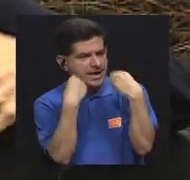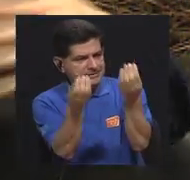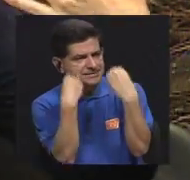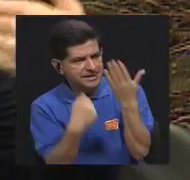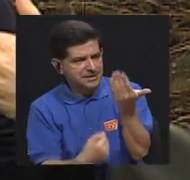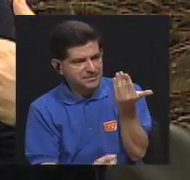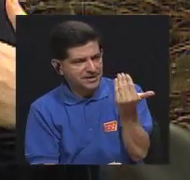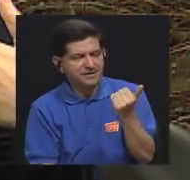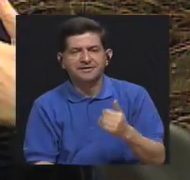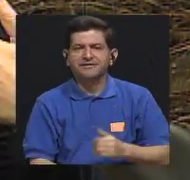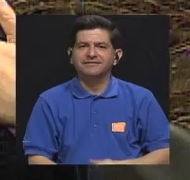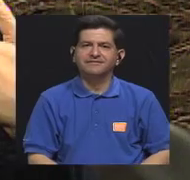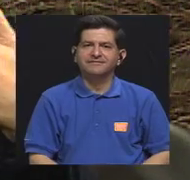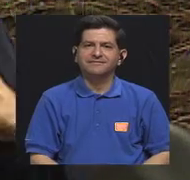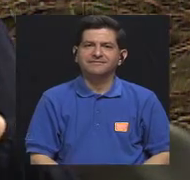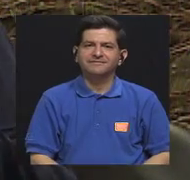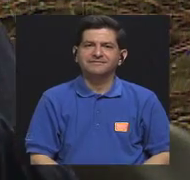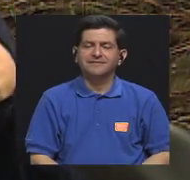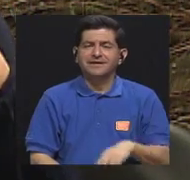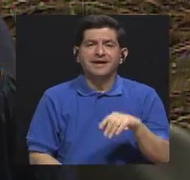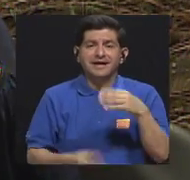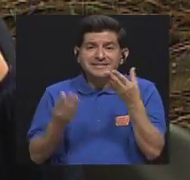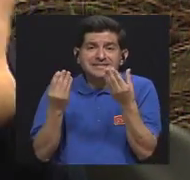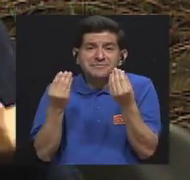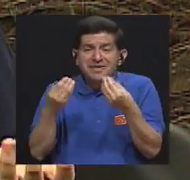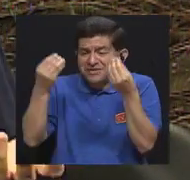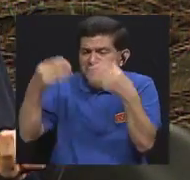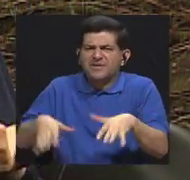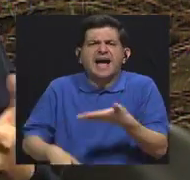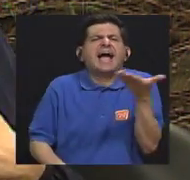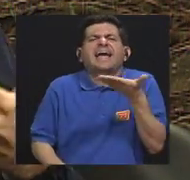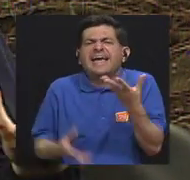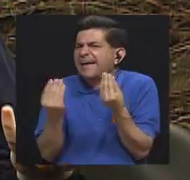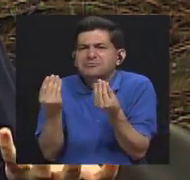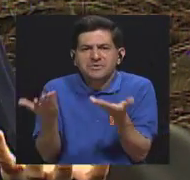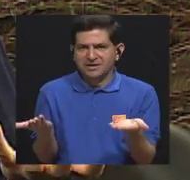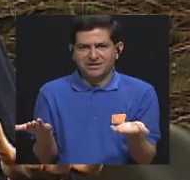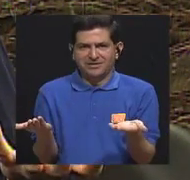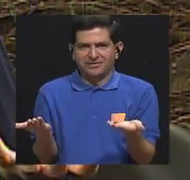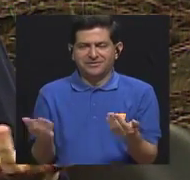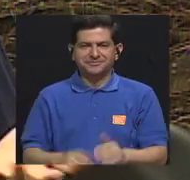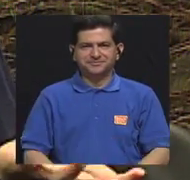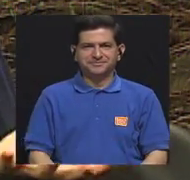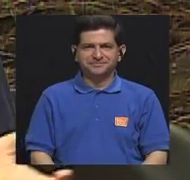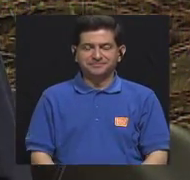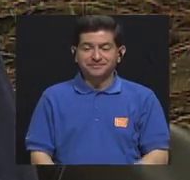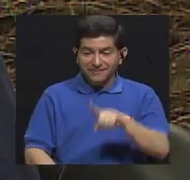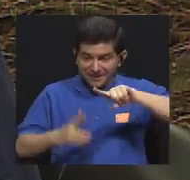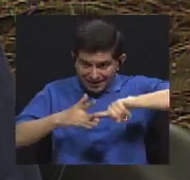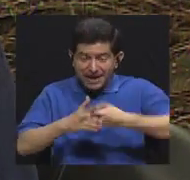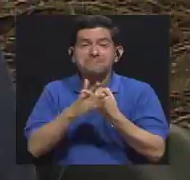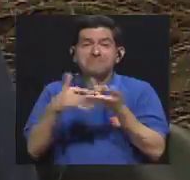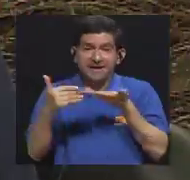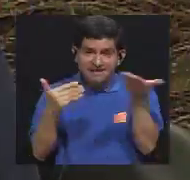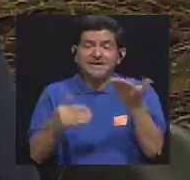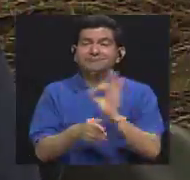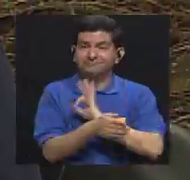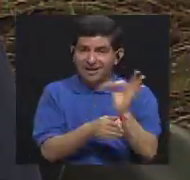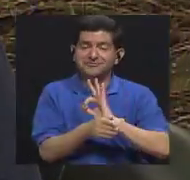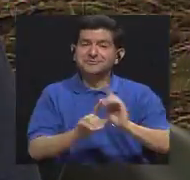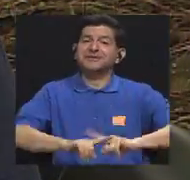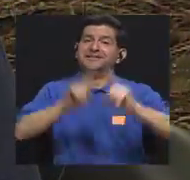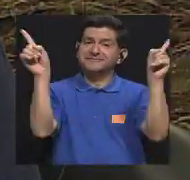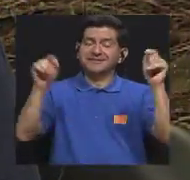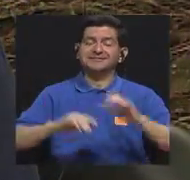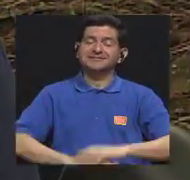cosa, enséñeme, ¿verdad? Ajá. No perder el miedo, ¿miedo a qué? Claro. Entonces, que desde ahí empiezan las